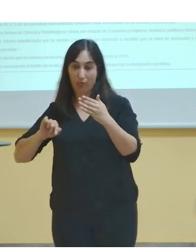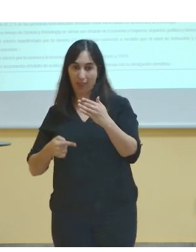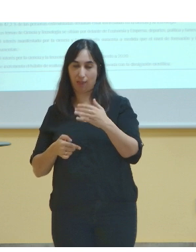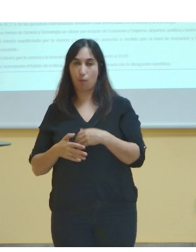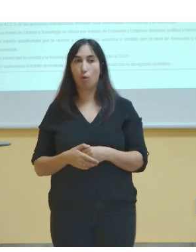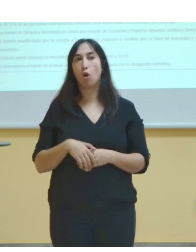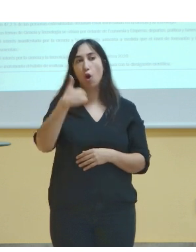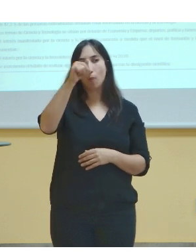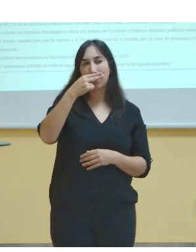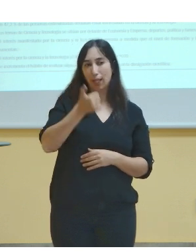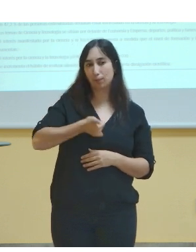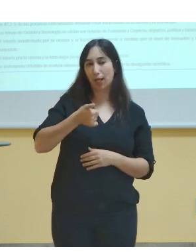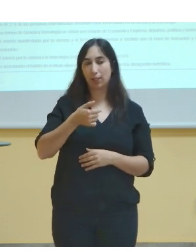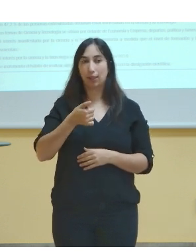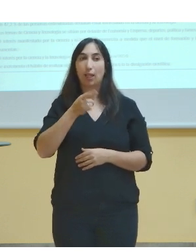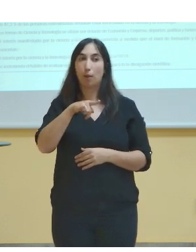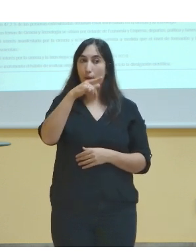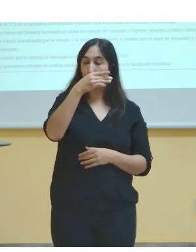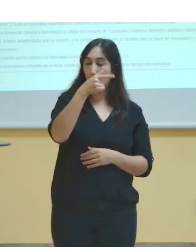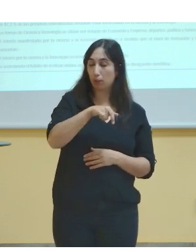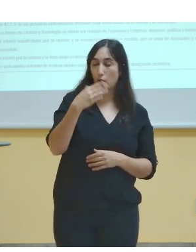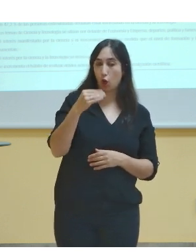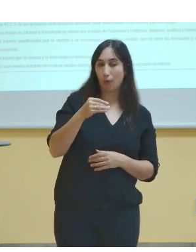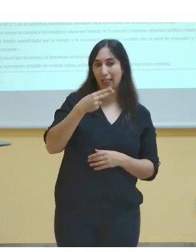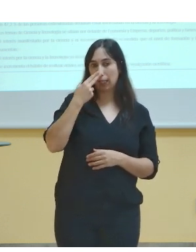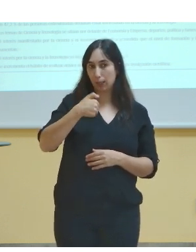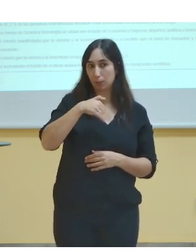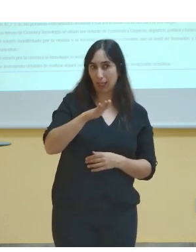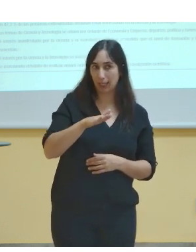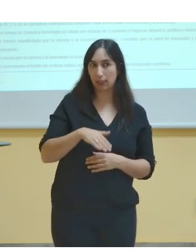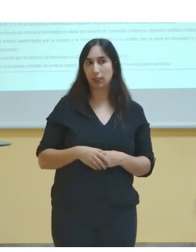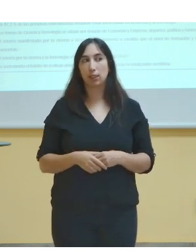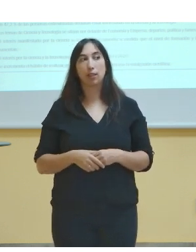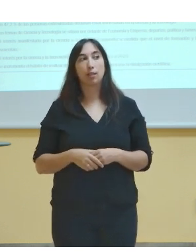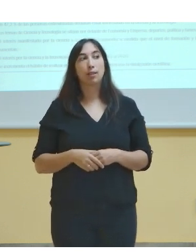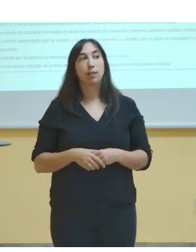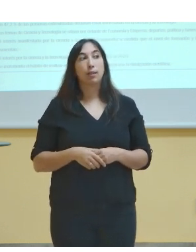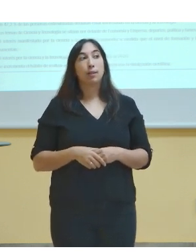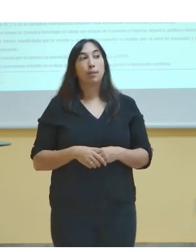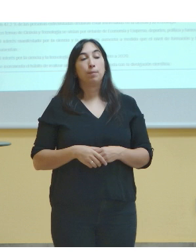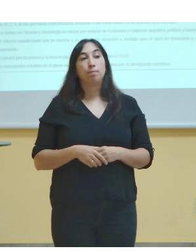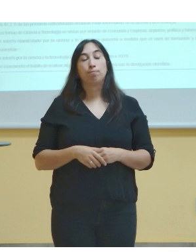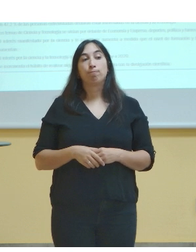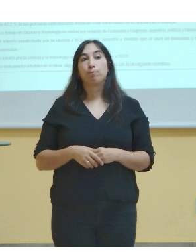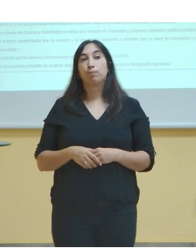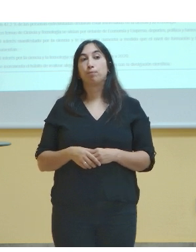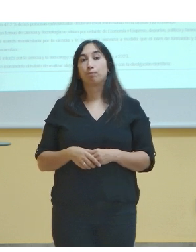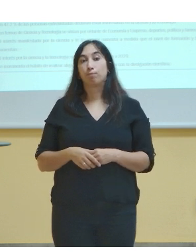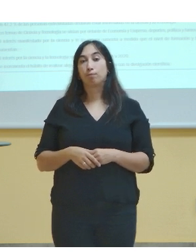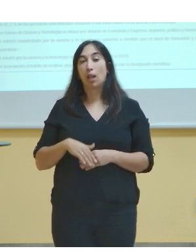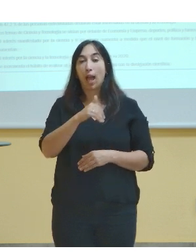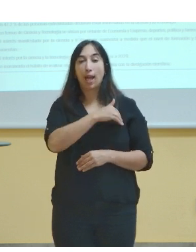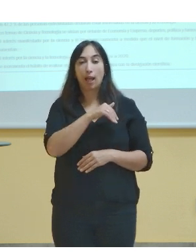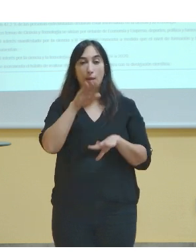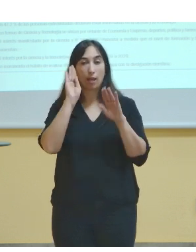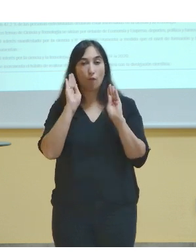las mujeres, la gente joven más interés que la gente mayor. A medida que la formación académica